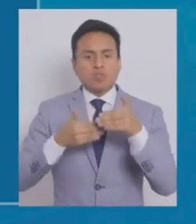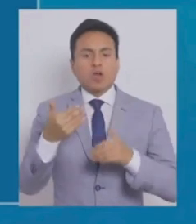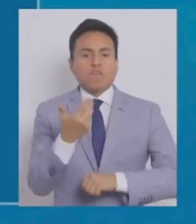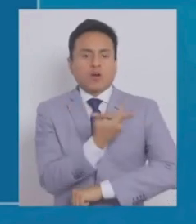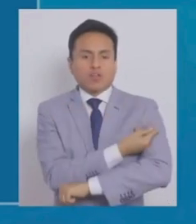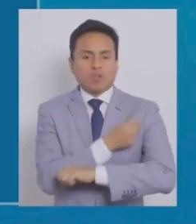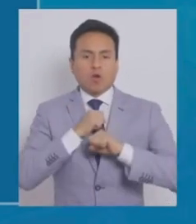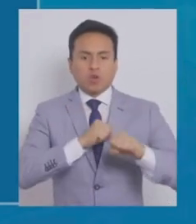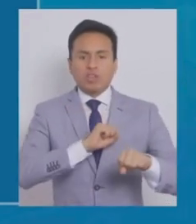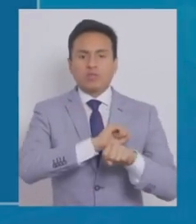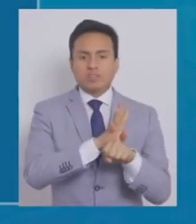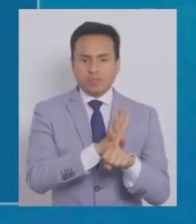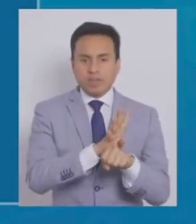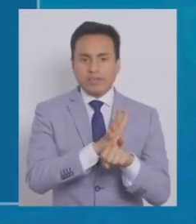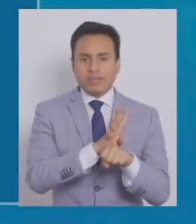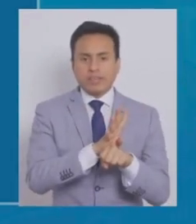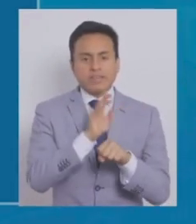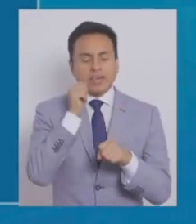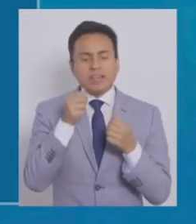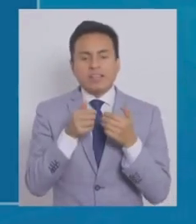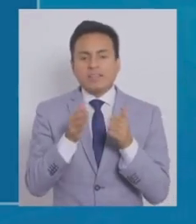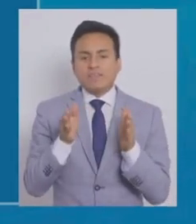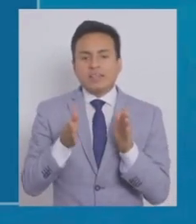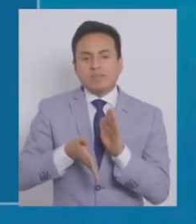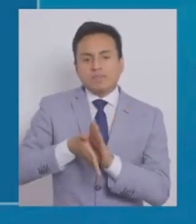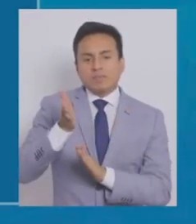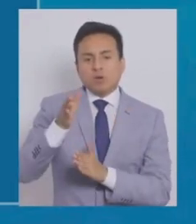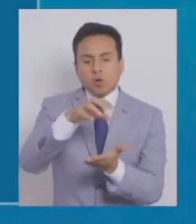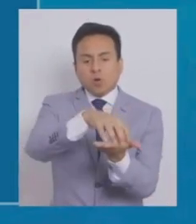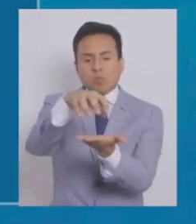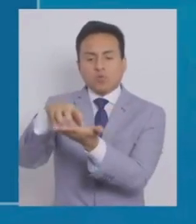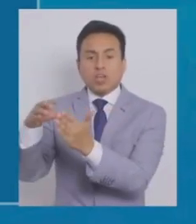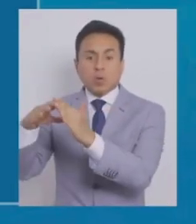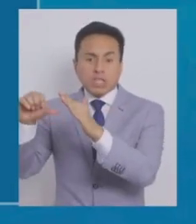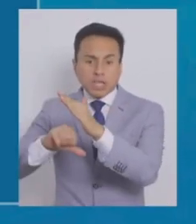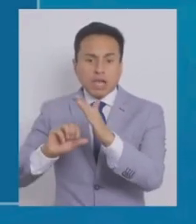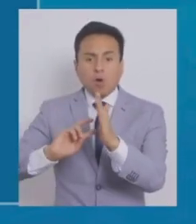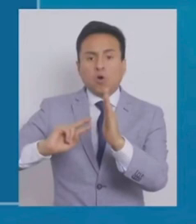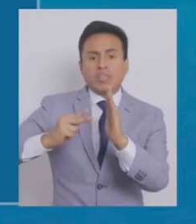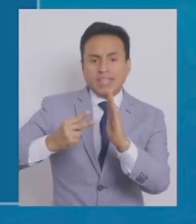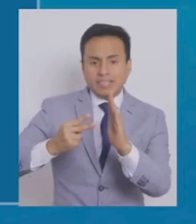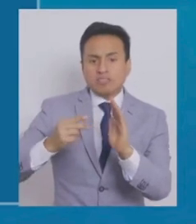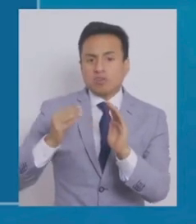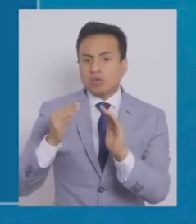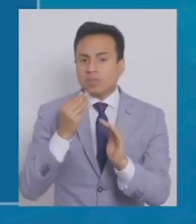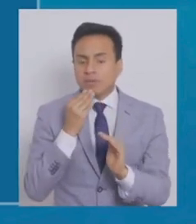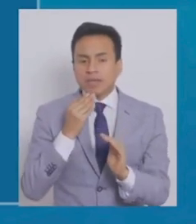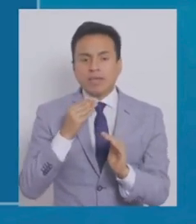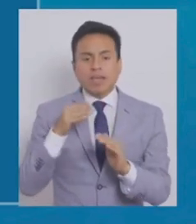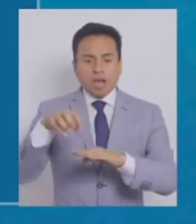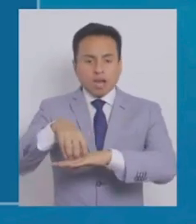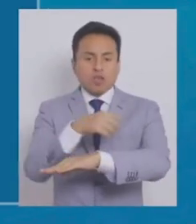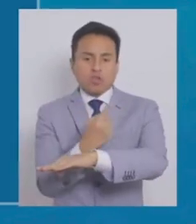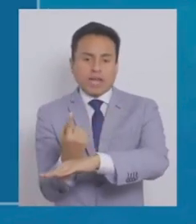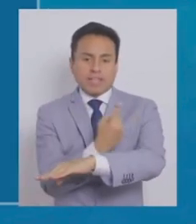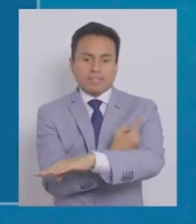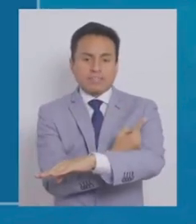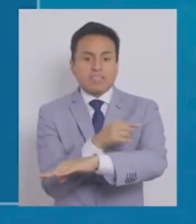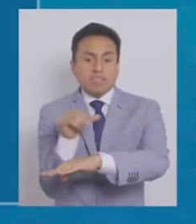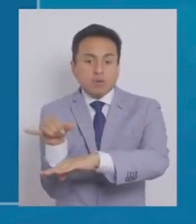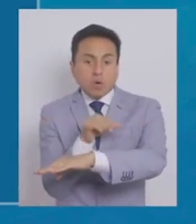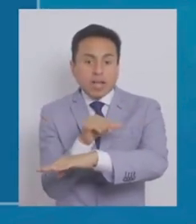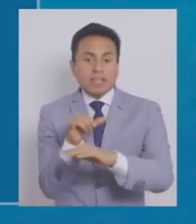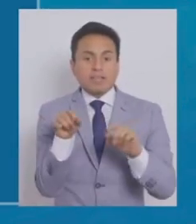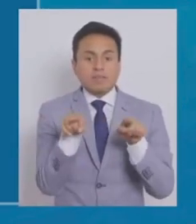contra el cob y 19 el libre desplazamiento en comunas 40 y transición los viajes inter regionales entre comunas que estén